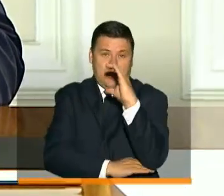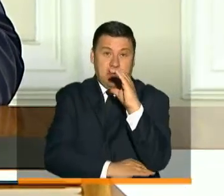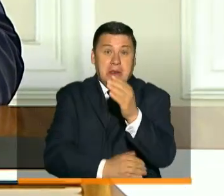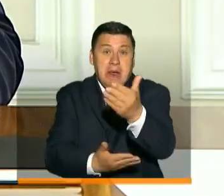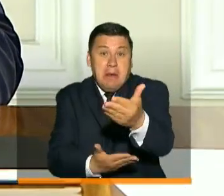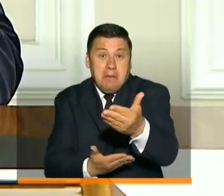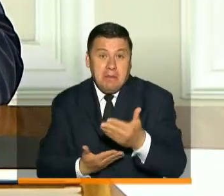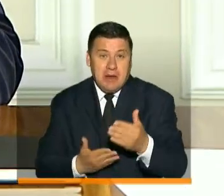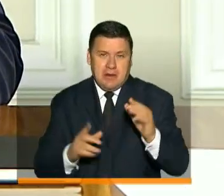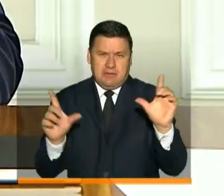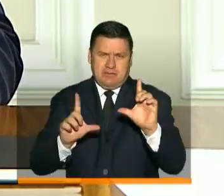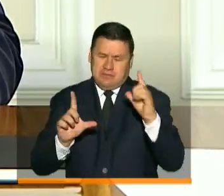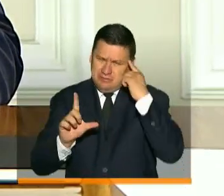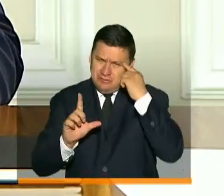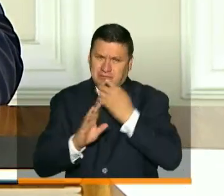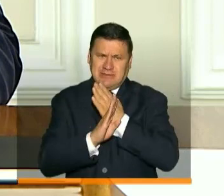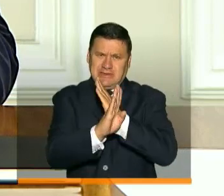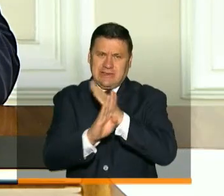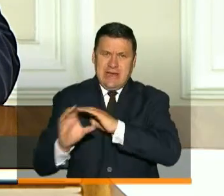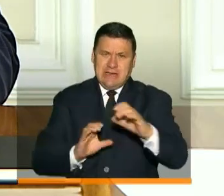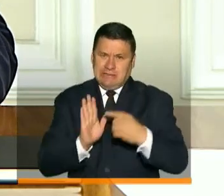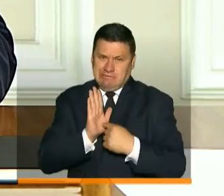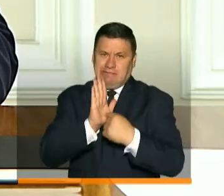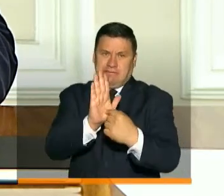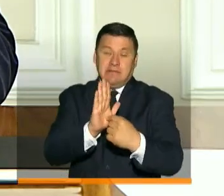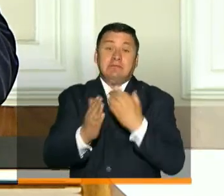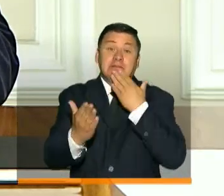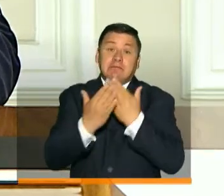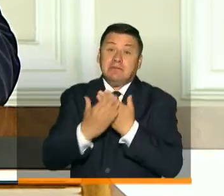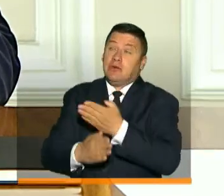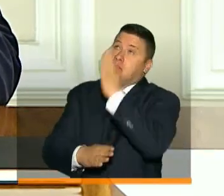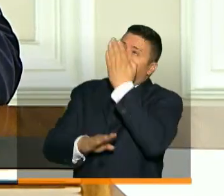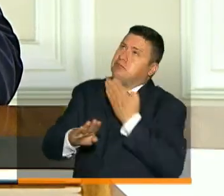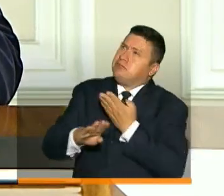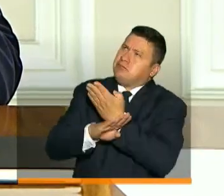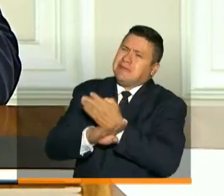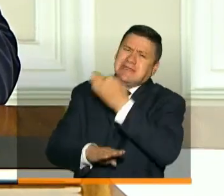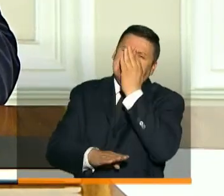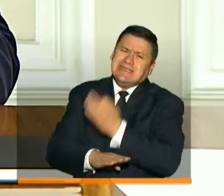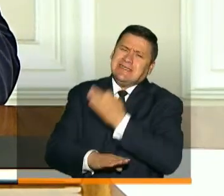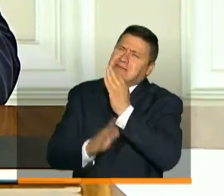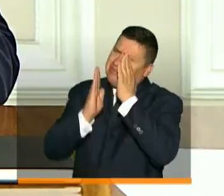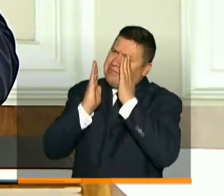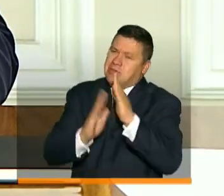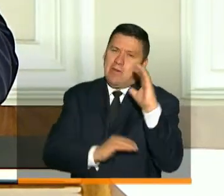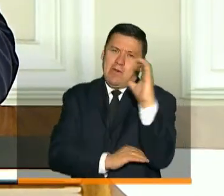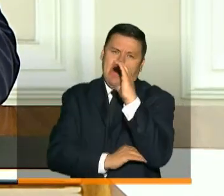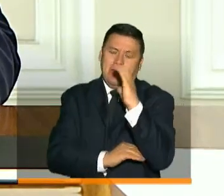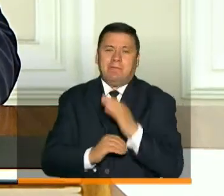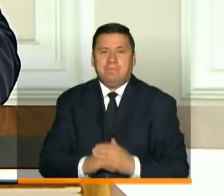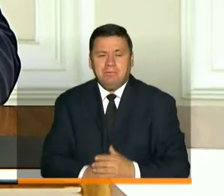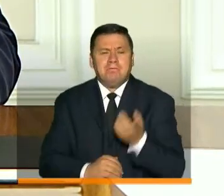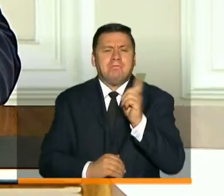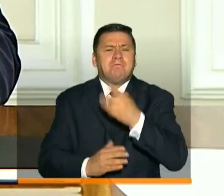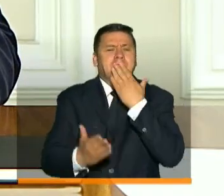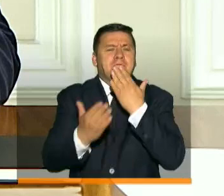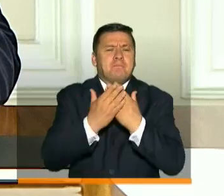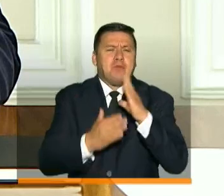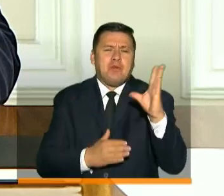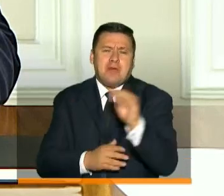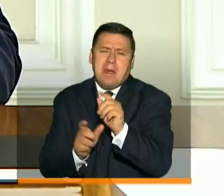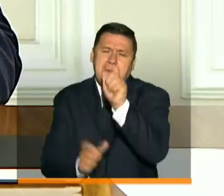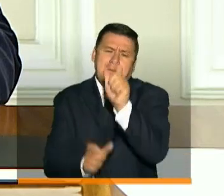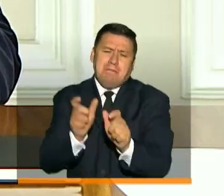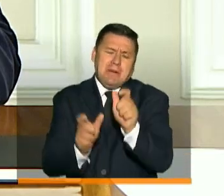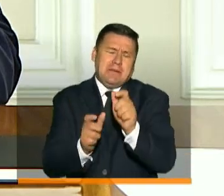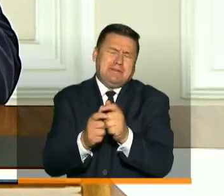doy la bienvenida a nuestro espacio de prevención y acción, dándole gracias a Dios y pidiéndole siempre por nuestro país. Agradeciéndole a